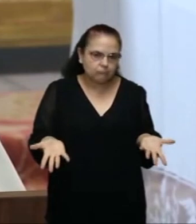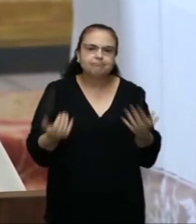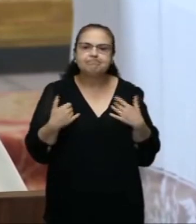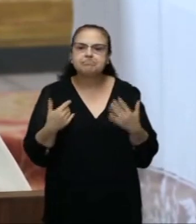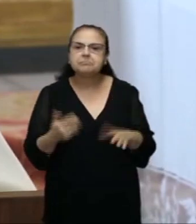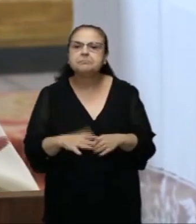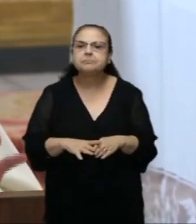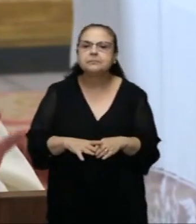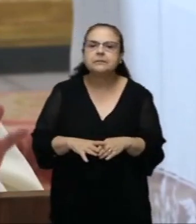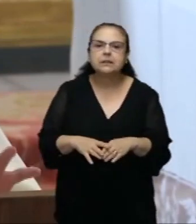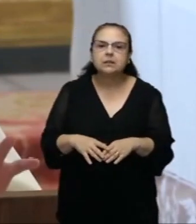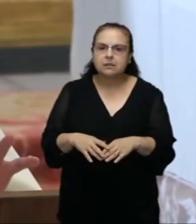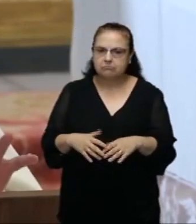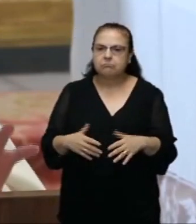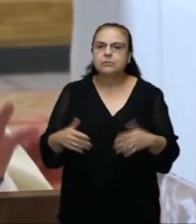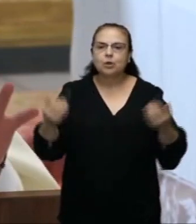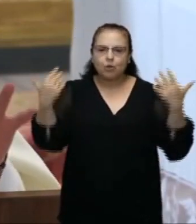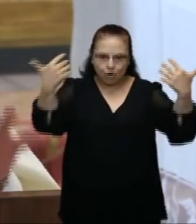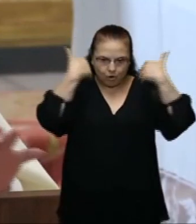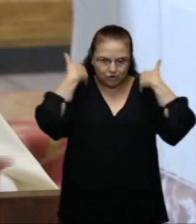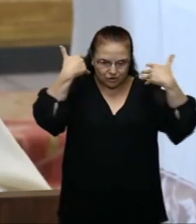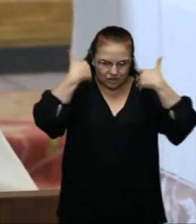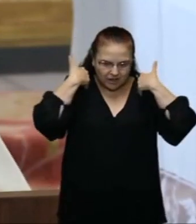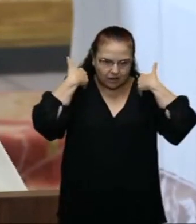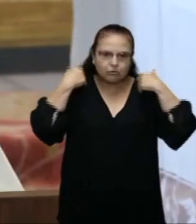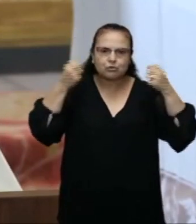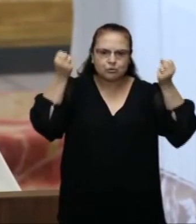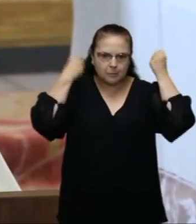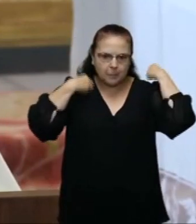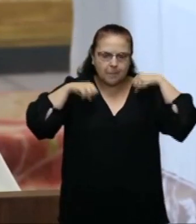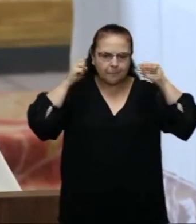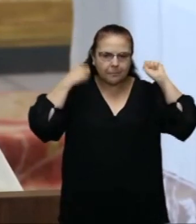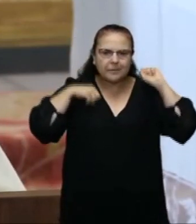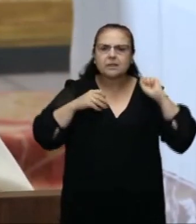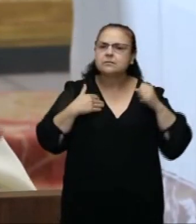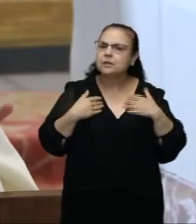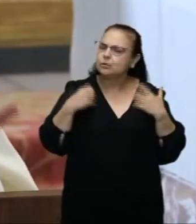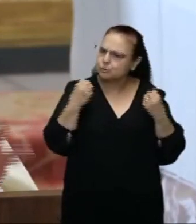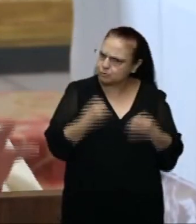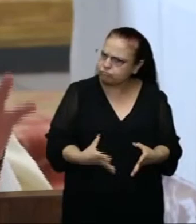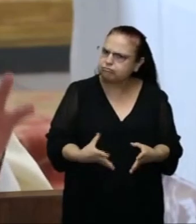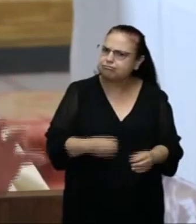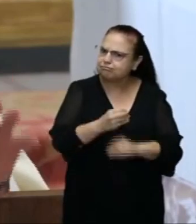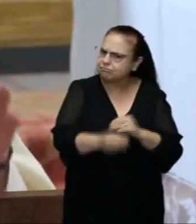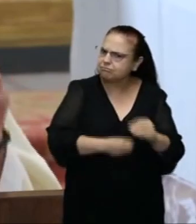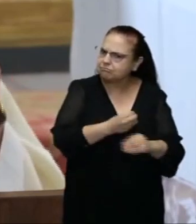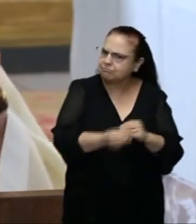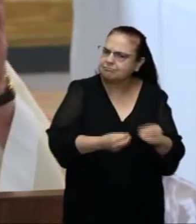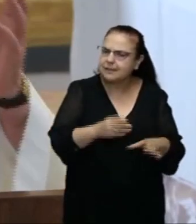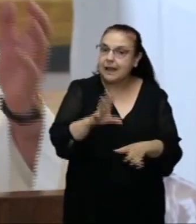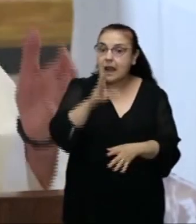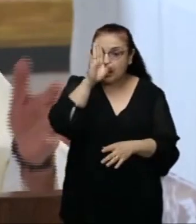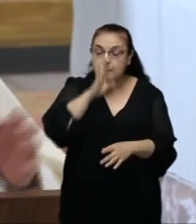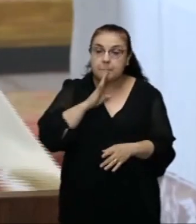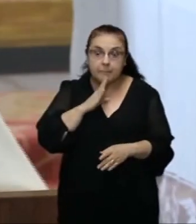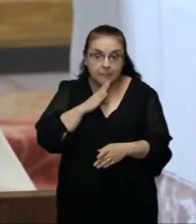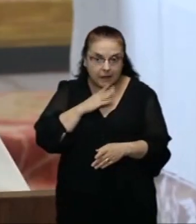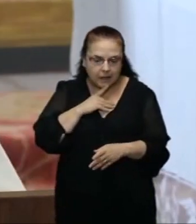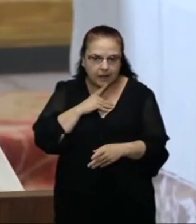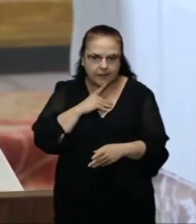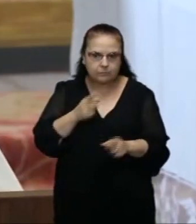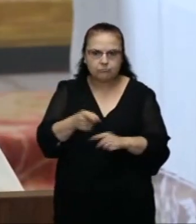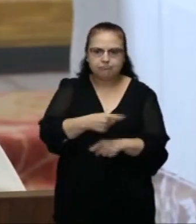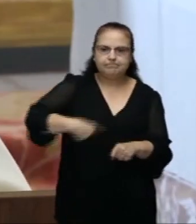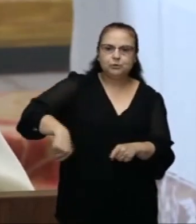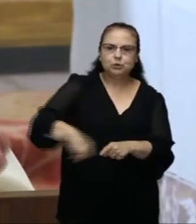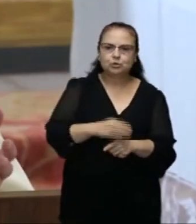Timoteo, consejos prácticos dentro de la comunidad cristiana, la imagen que tenemos que dar hacia el